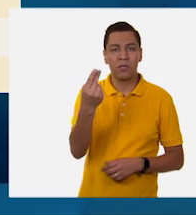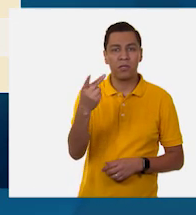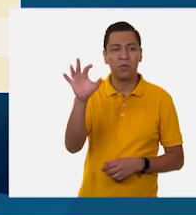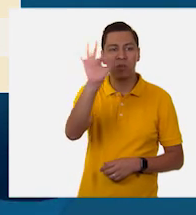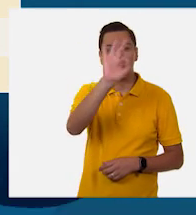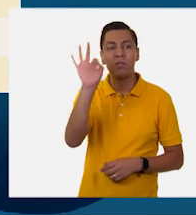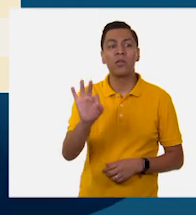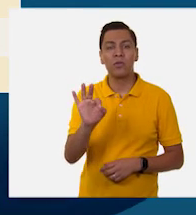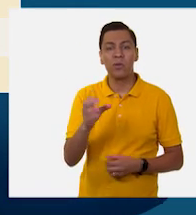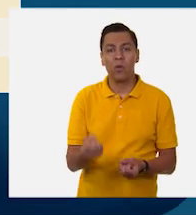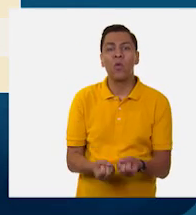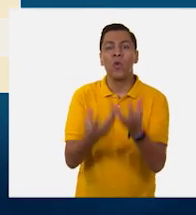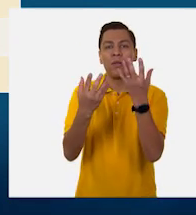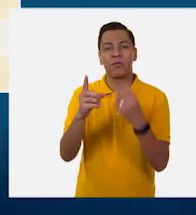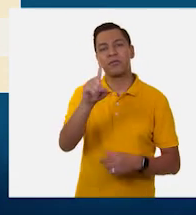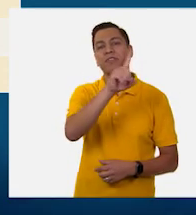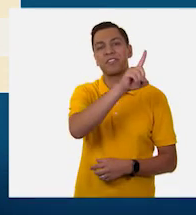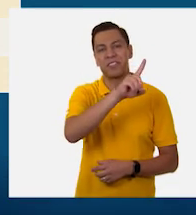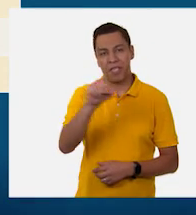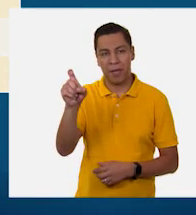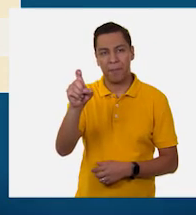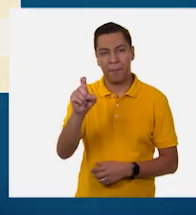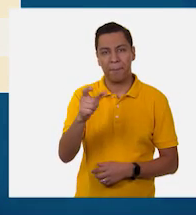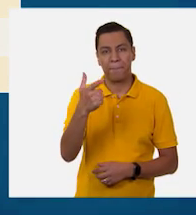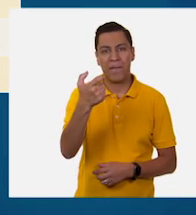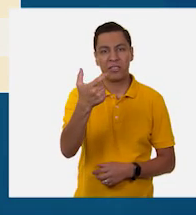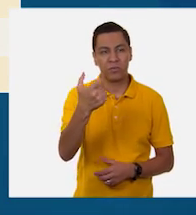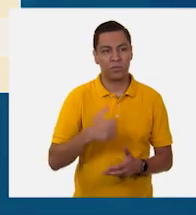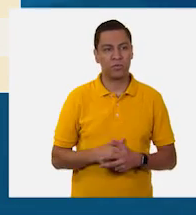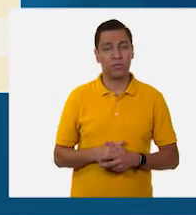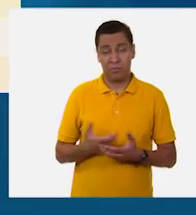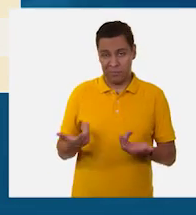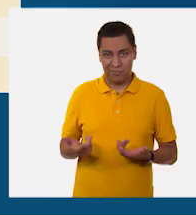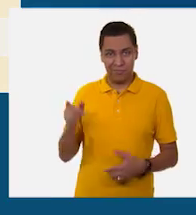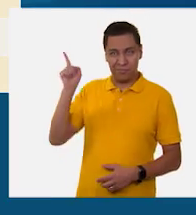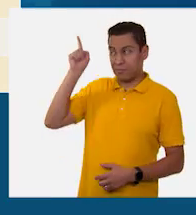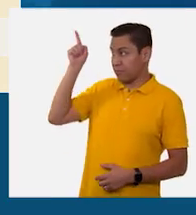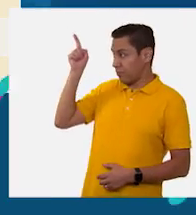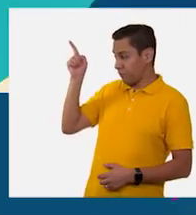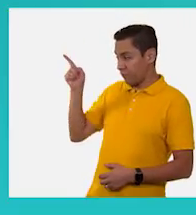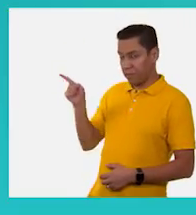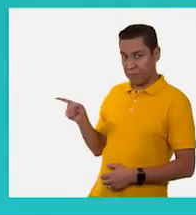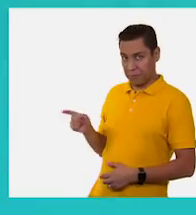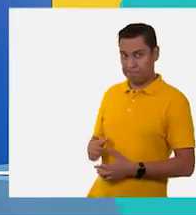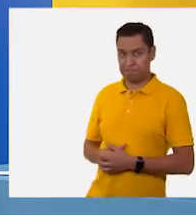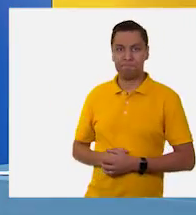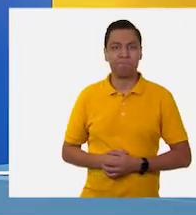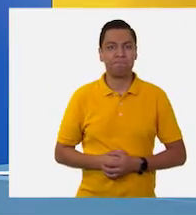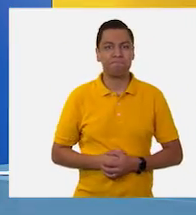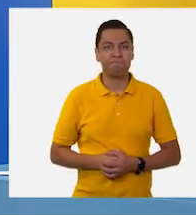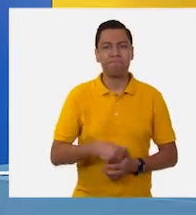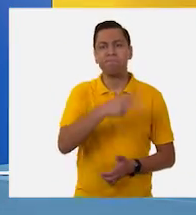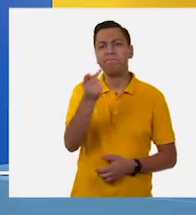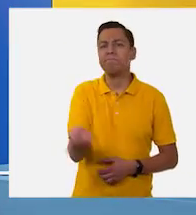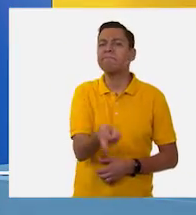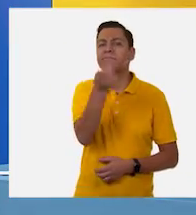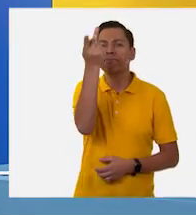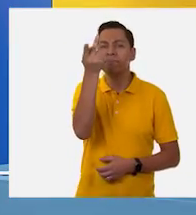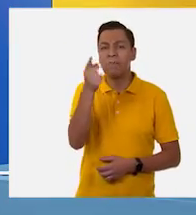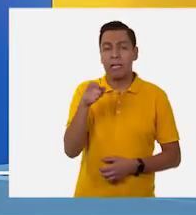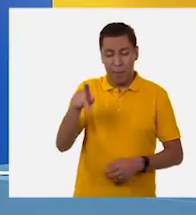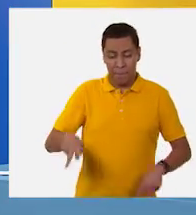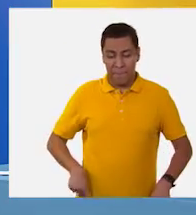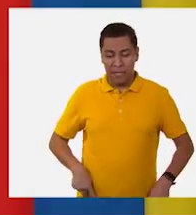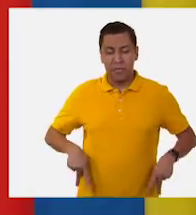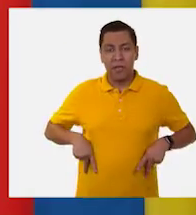500, entonces serían 125 pesos. Ok, entonces, ¿cuánto le van a descontar a